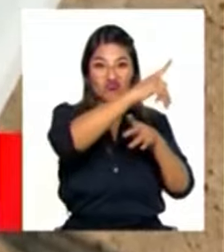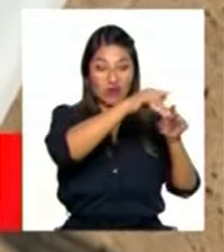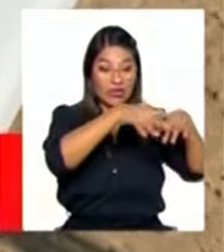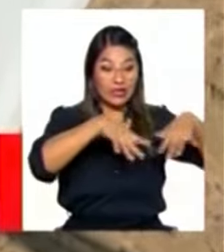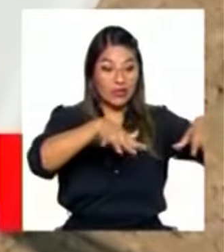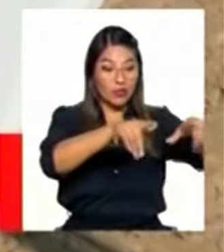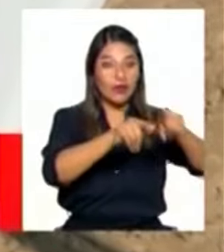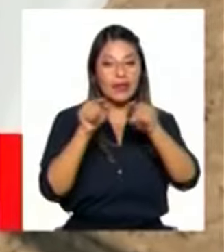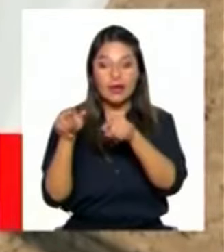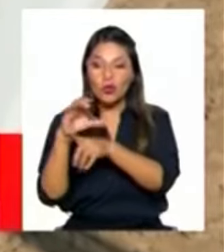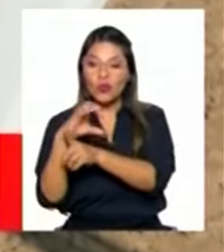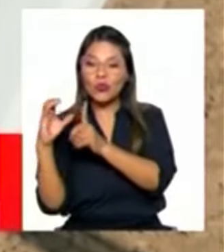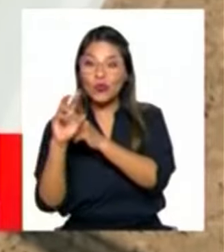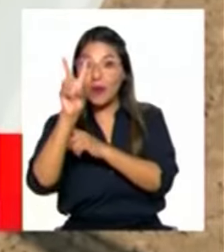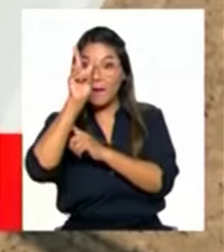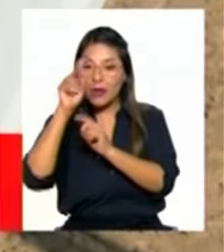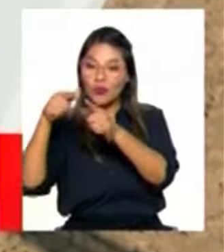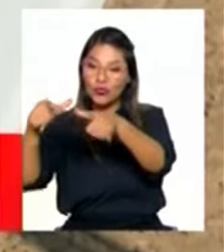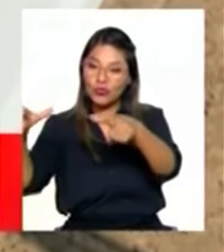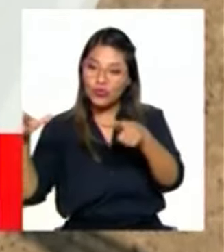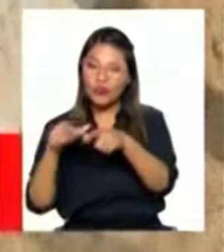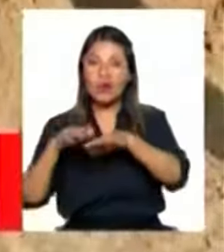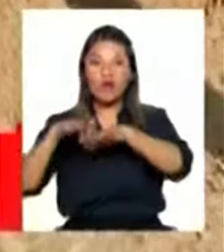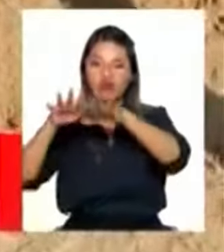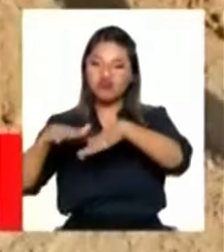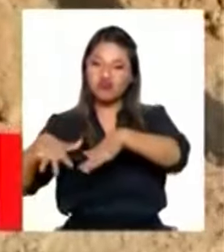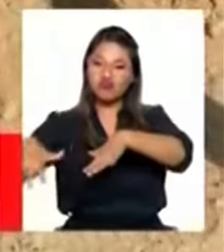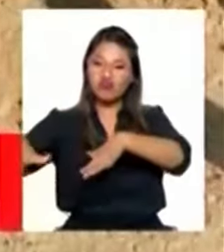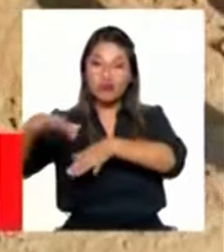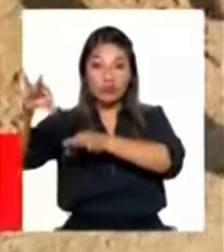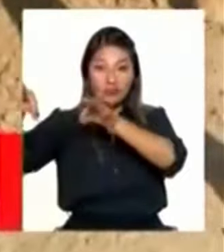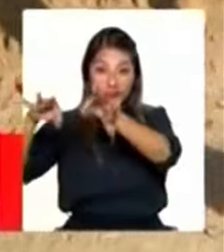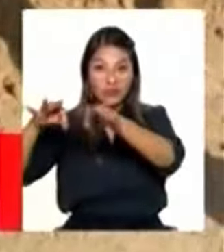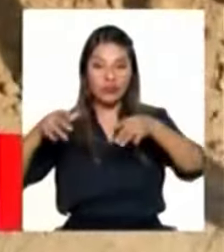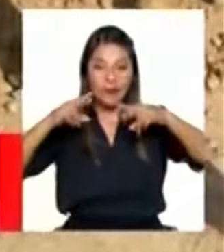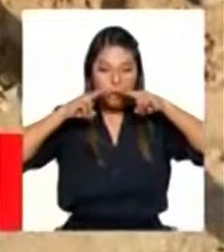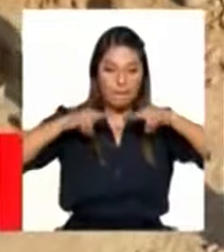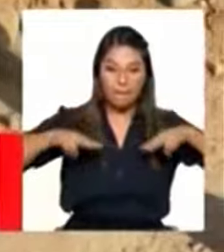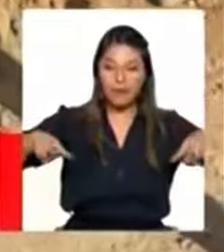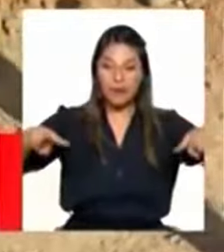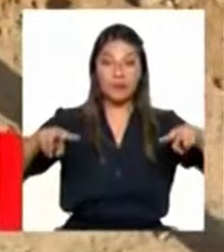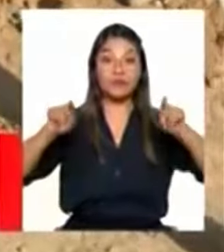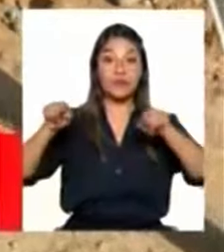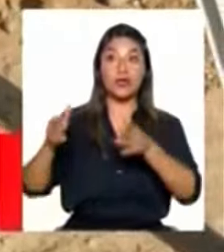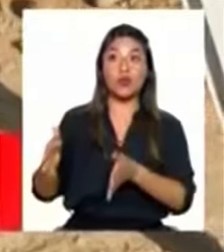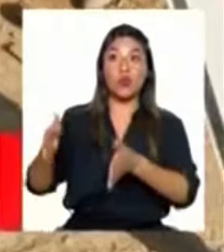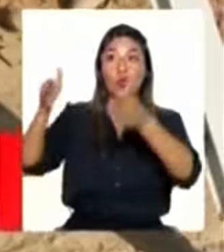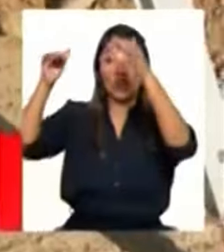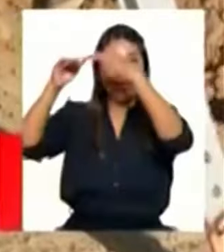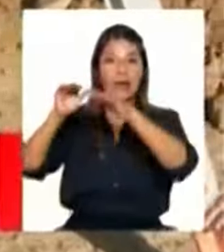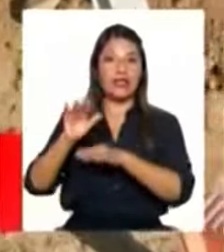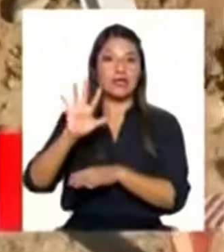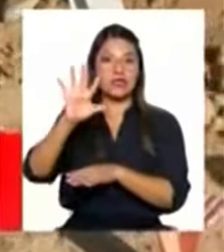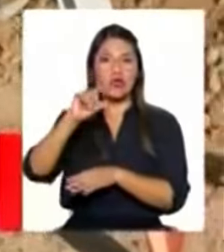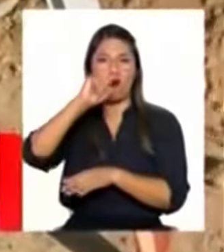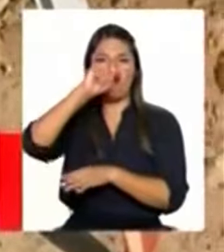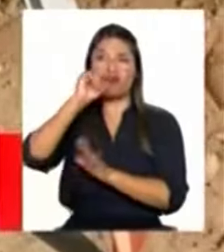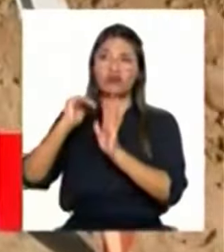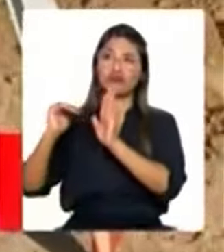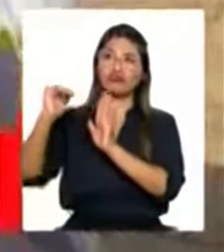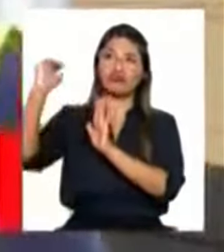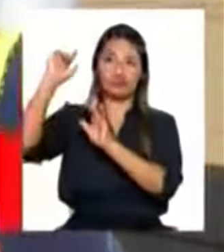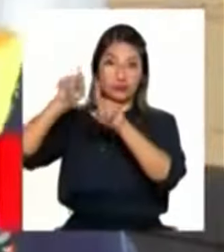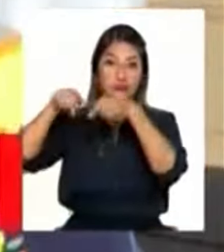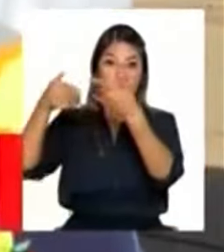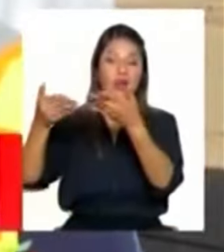reflejando la cultura peruana a través de los mantos paracas. El hotel de 5 estrellas abrirá sus puertas a inicios del